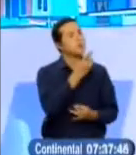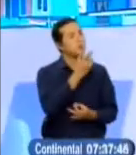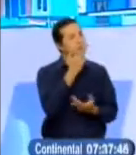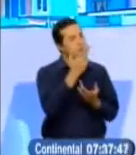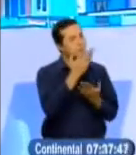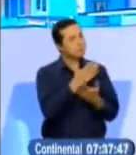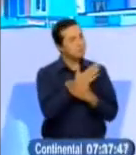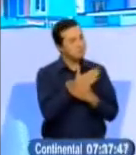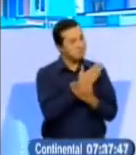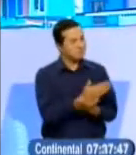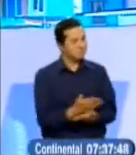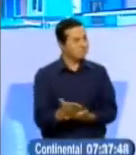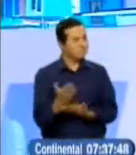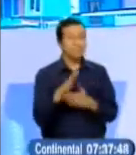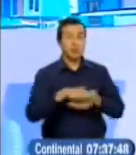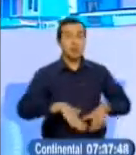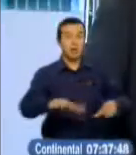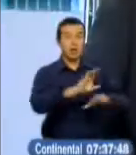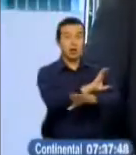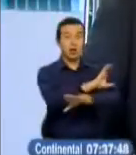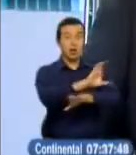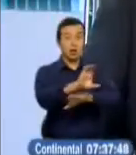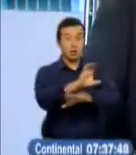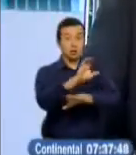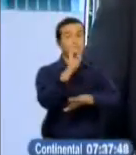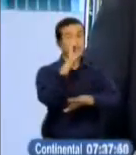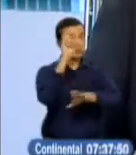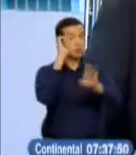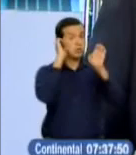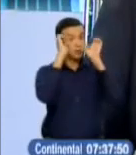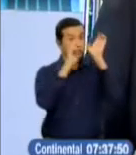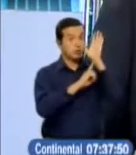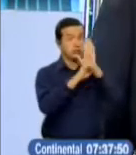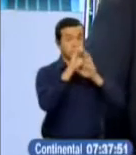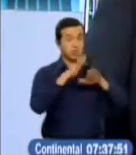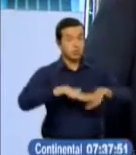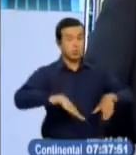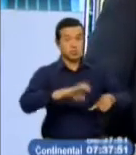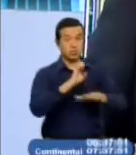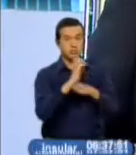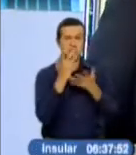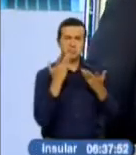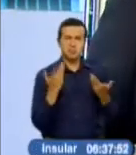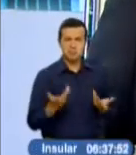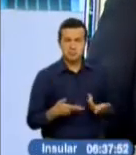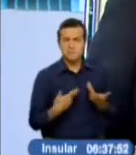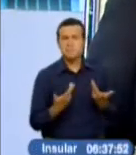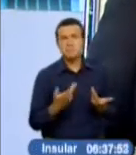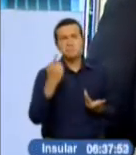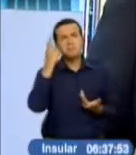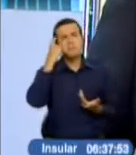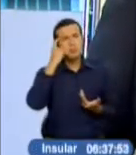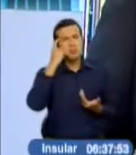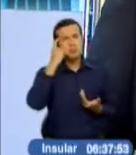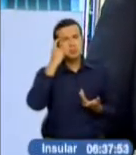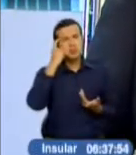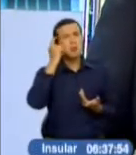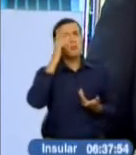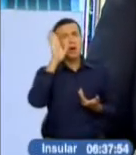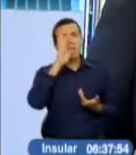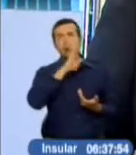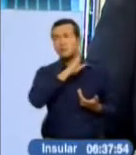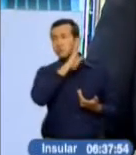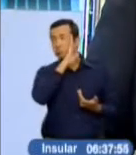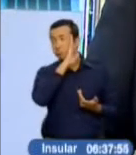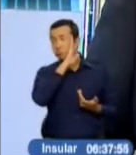días bienvenidos sector rural un sector estratégico para el desarrollo del país sin embargo de aquello parece que es uno de los sectores más olvidados